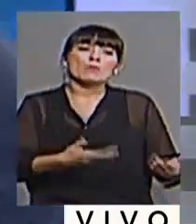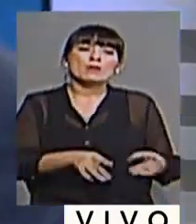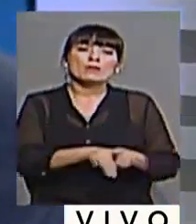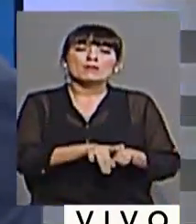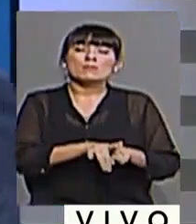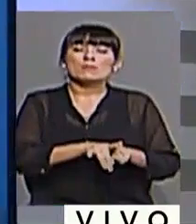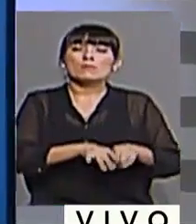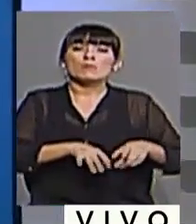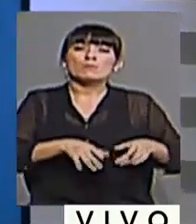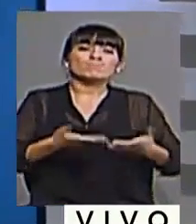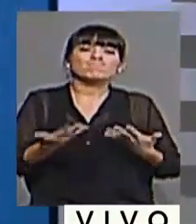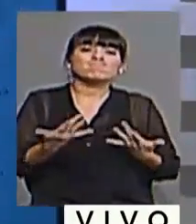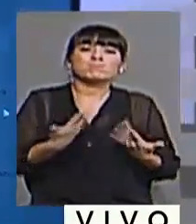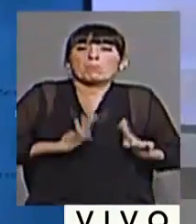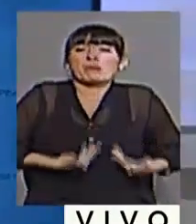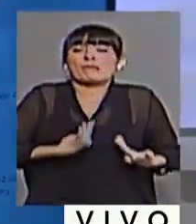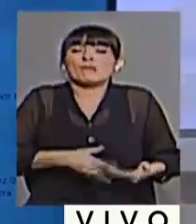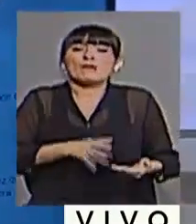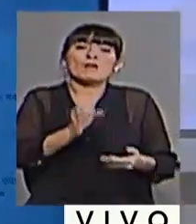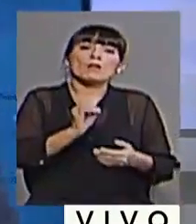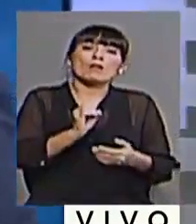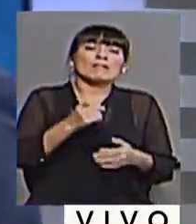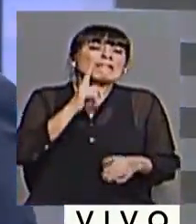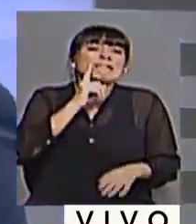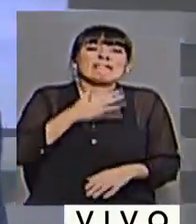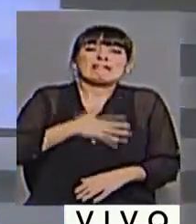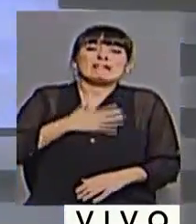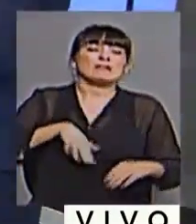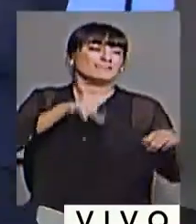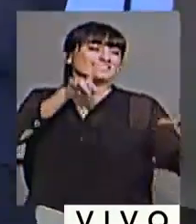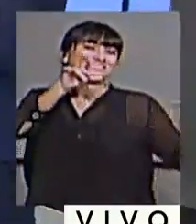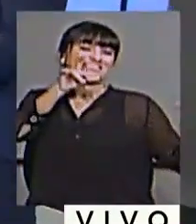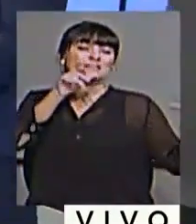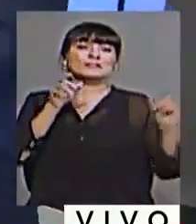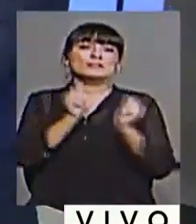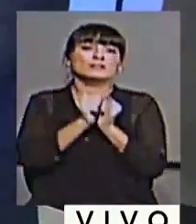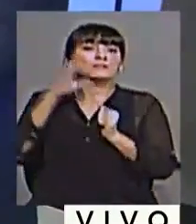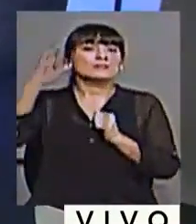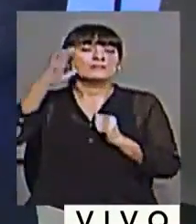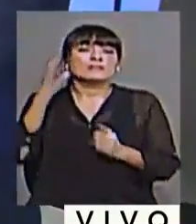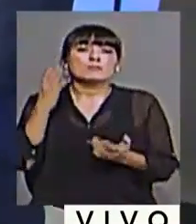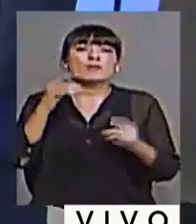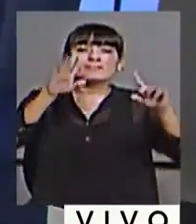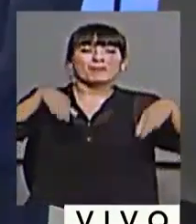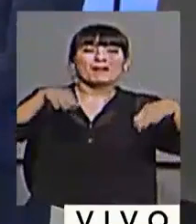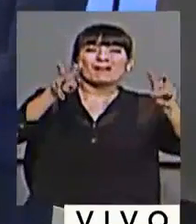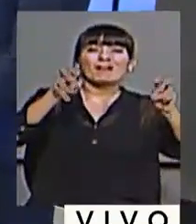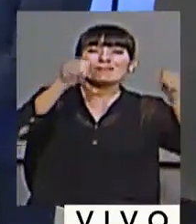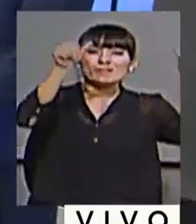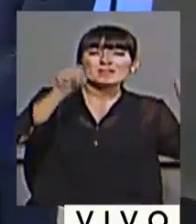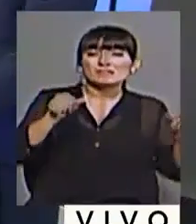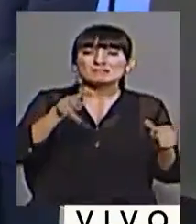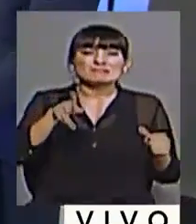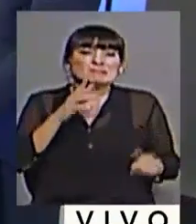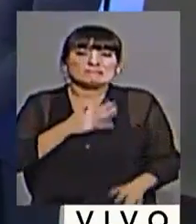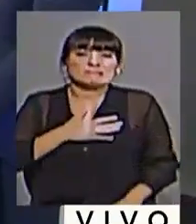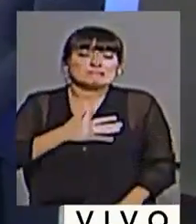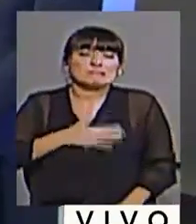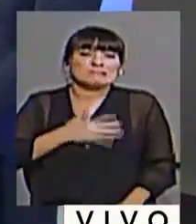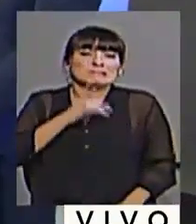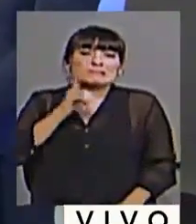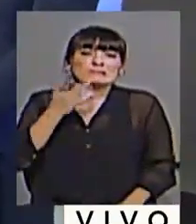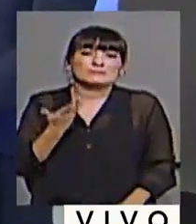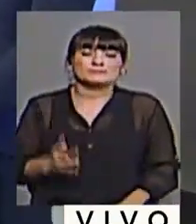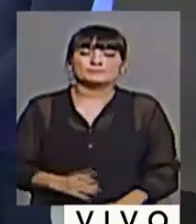Bachelet? Esa pregunta muy típica en el afiche, todo eso. A ver, voy a recordar una frase que dijo